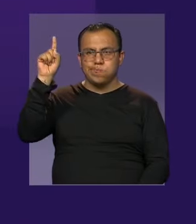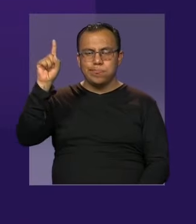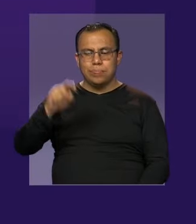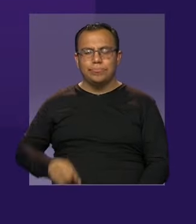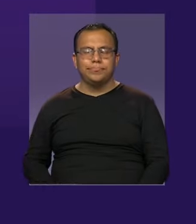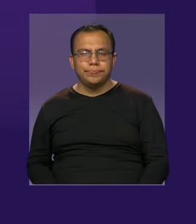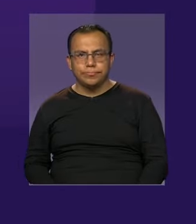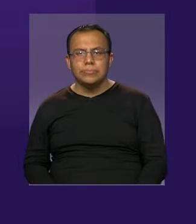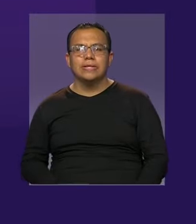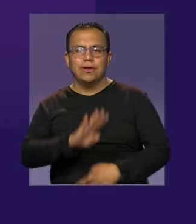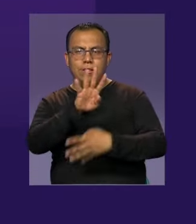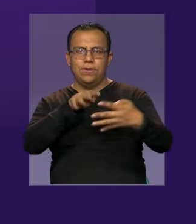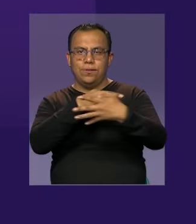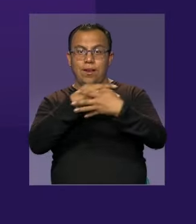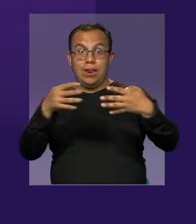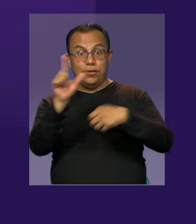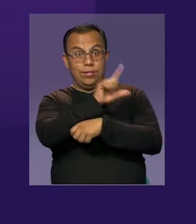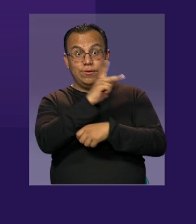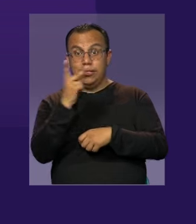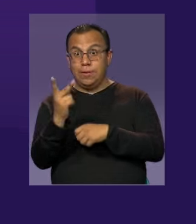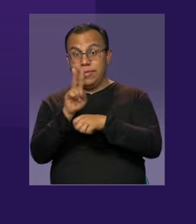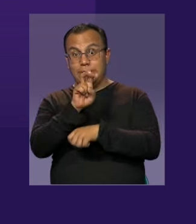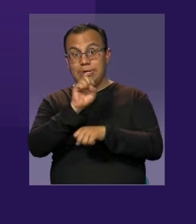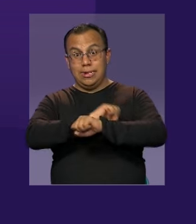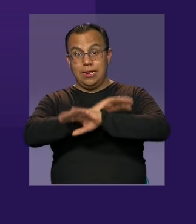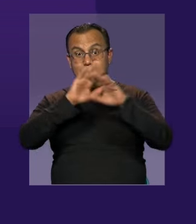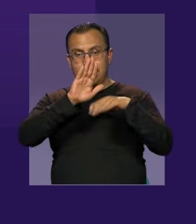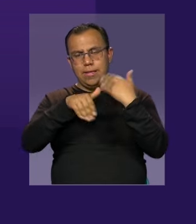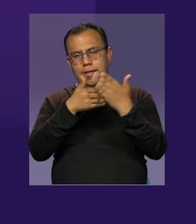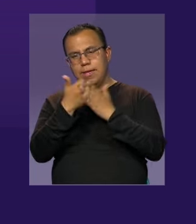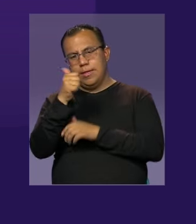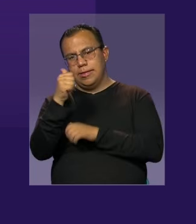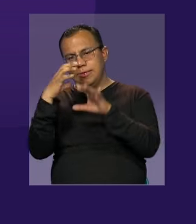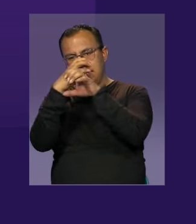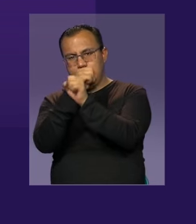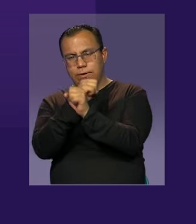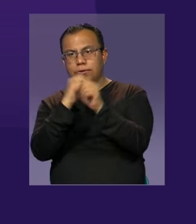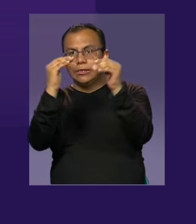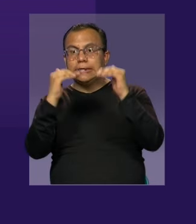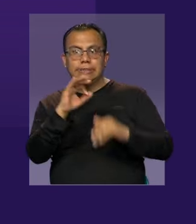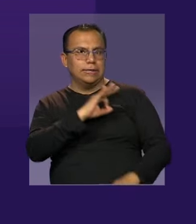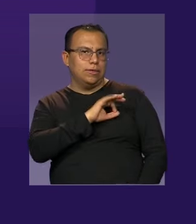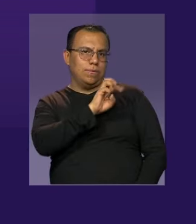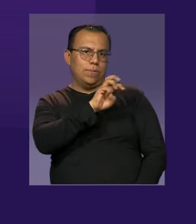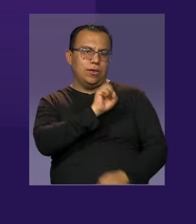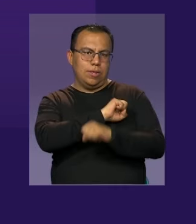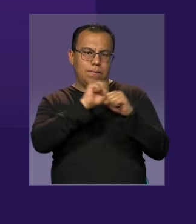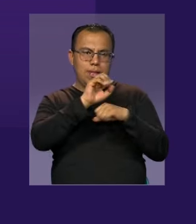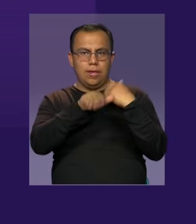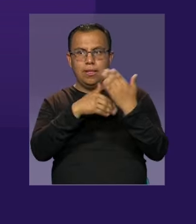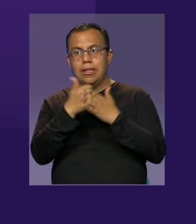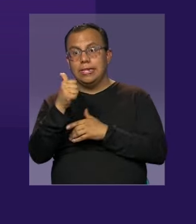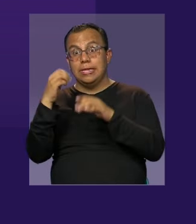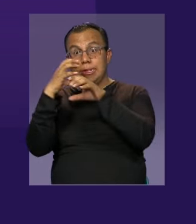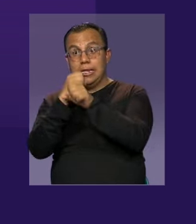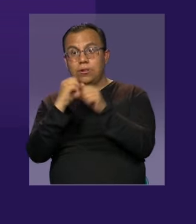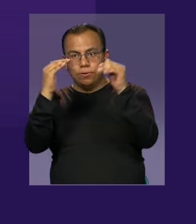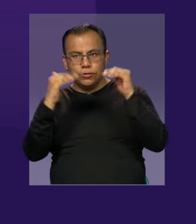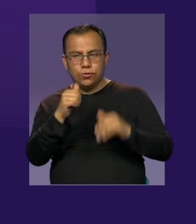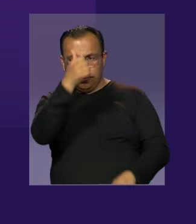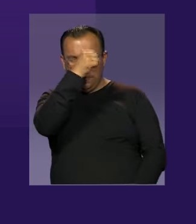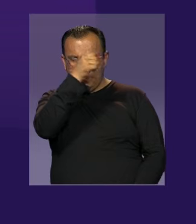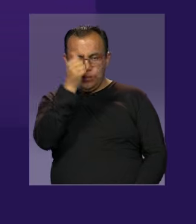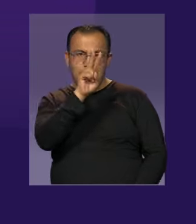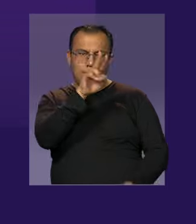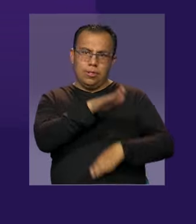018-423-614 en horario de lunes a viernes de 7 de la mañana a 10 de la noche, sábados de 8 de la mañana a 10 de la noche y domingos